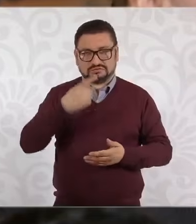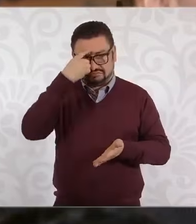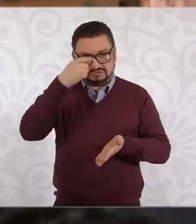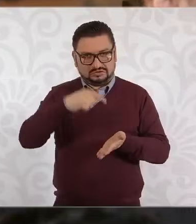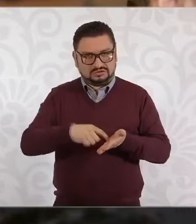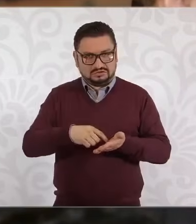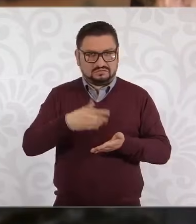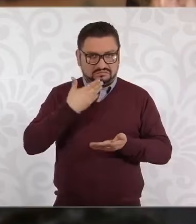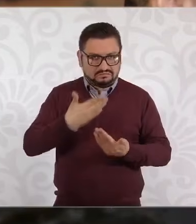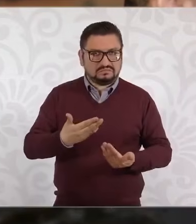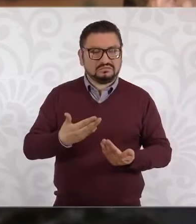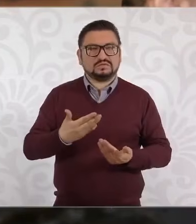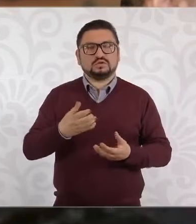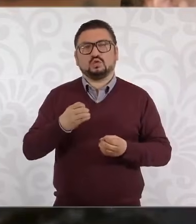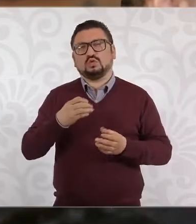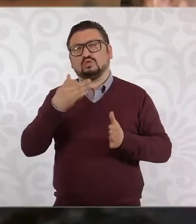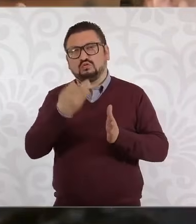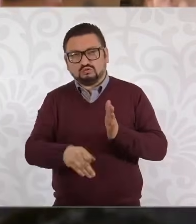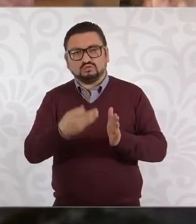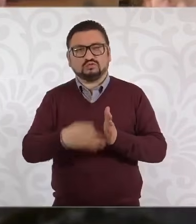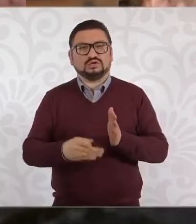sido adecuado, que falta,